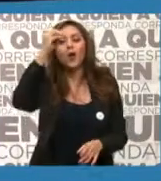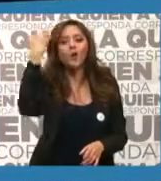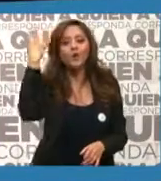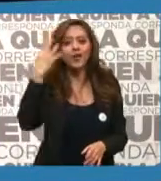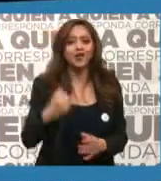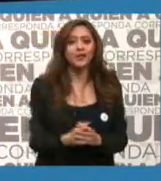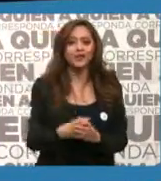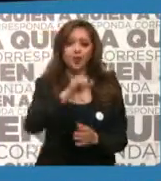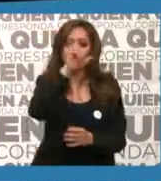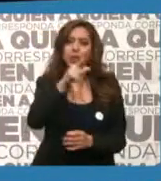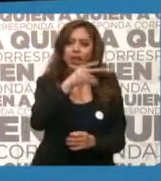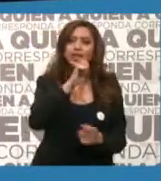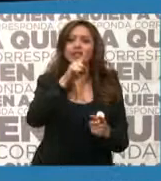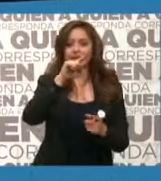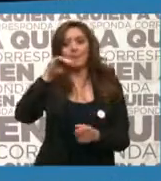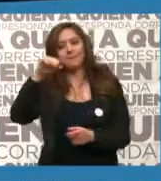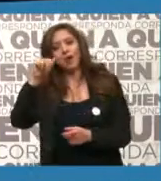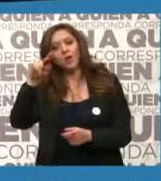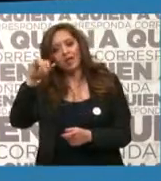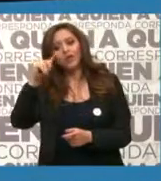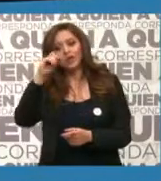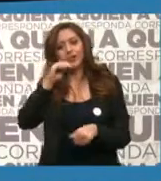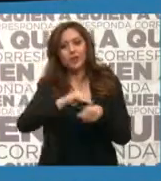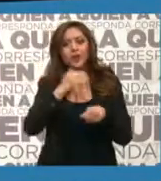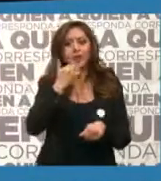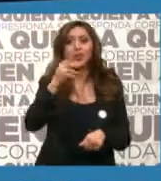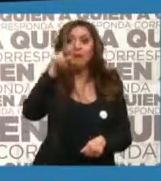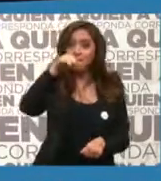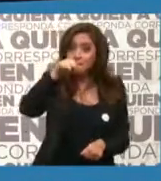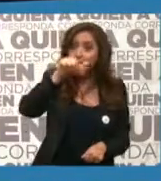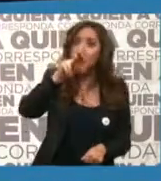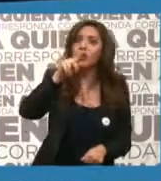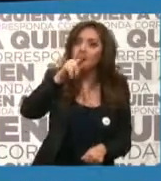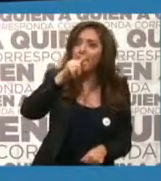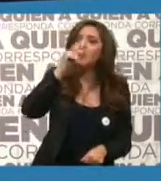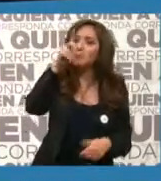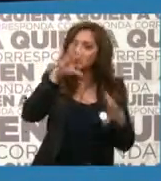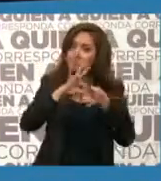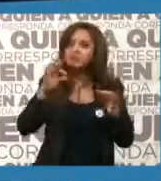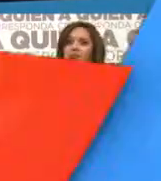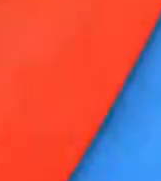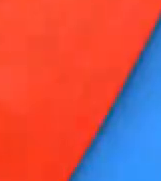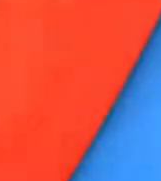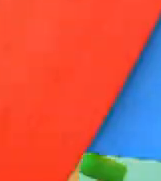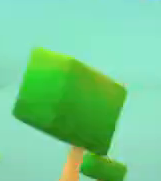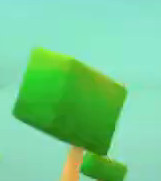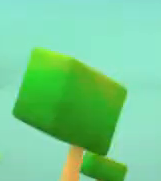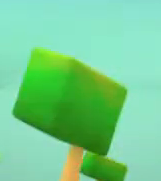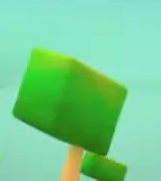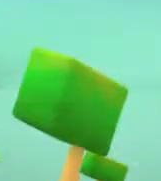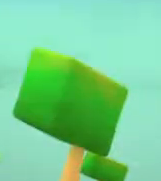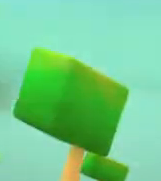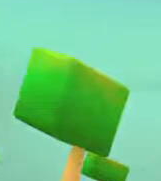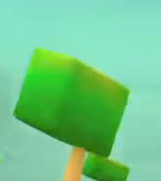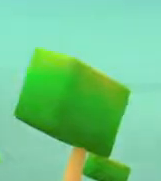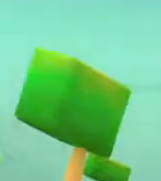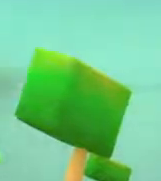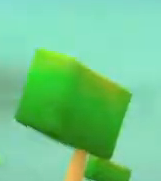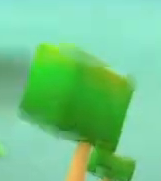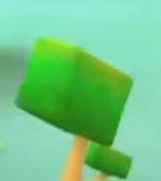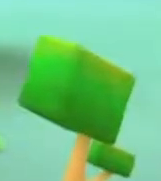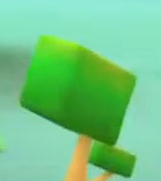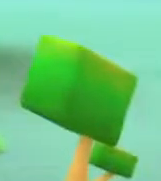bien. George y Mau Nieto se portan bien. Mau Nieto, me encanta la sección de Mau Nieto en el hormiguero, los experimentos.